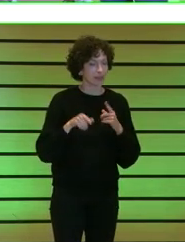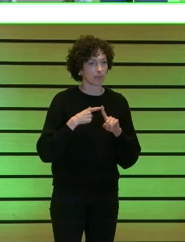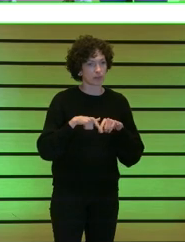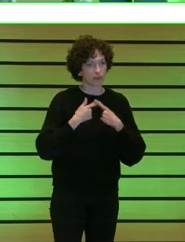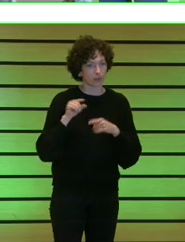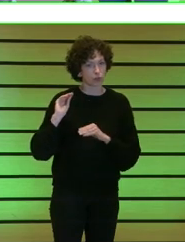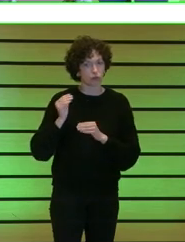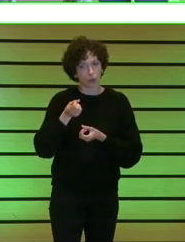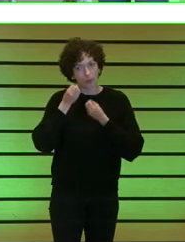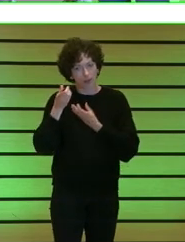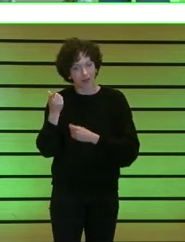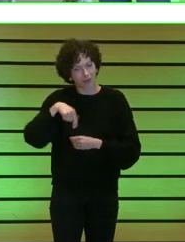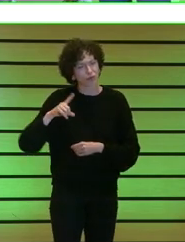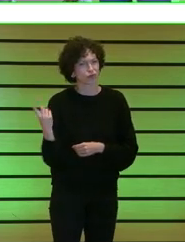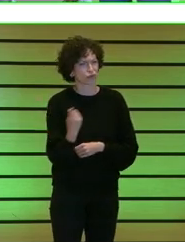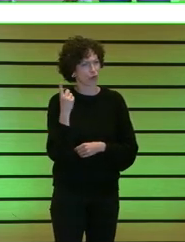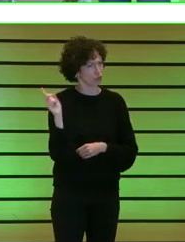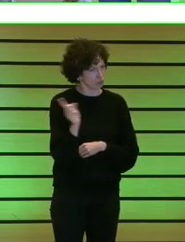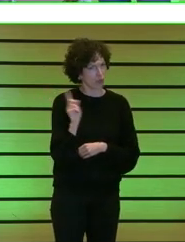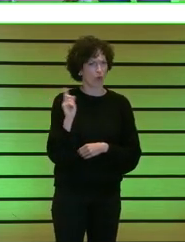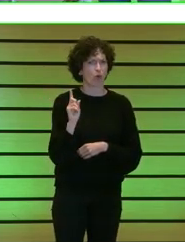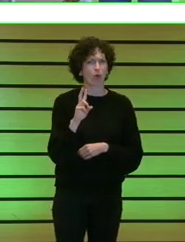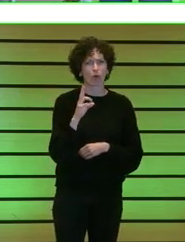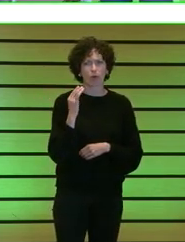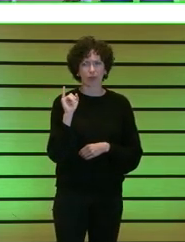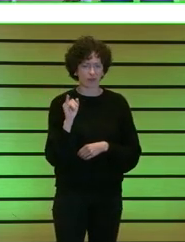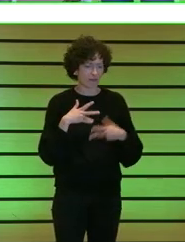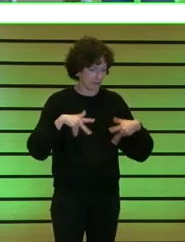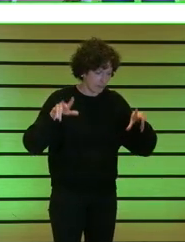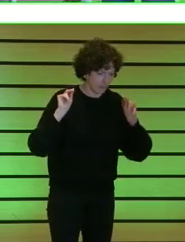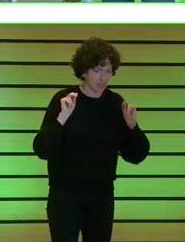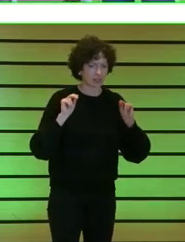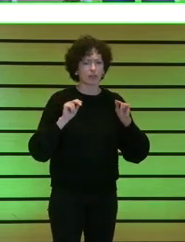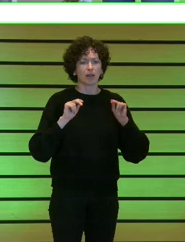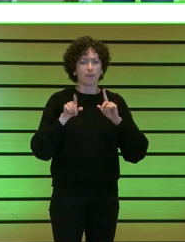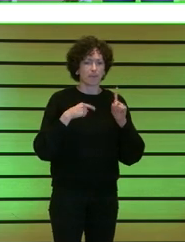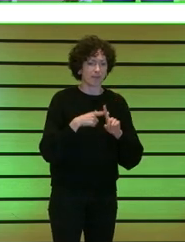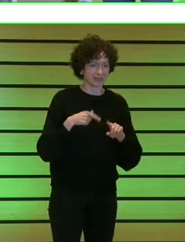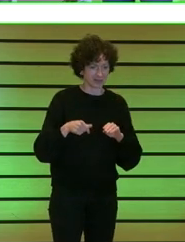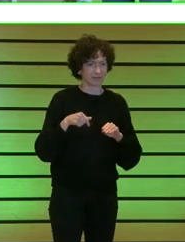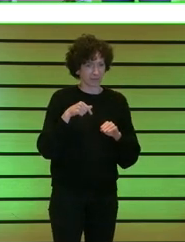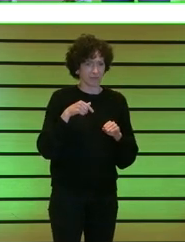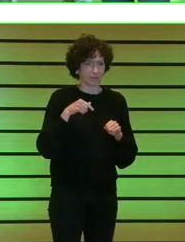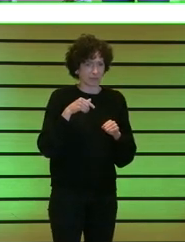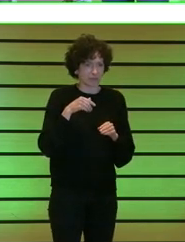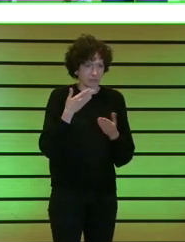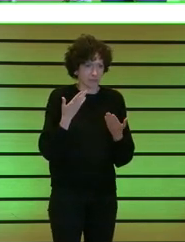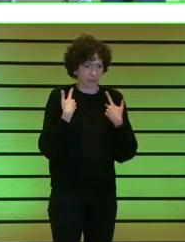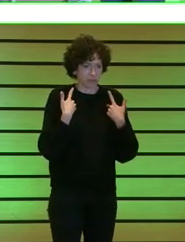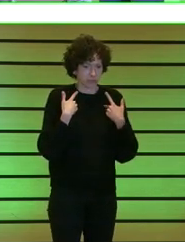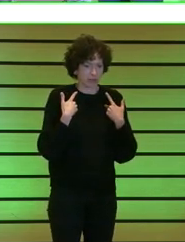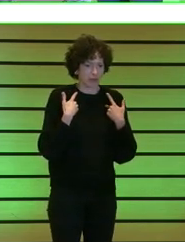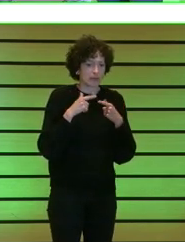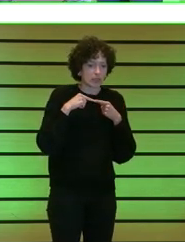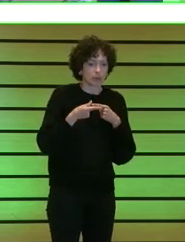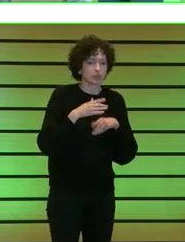lo que no están solos que después de salir de la UCI y después de que has implicado el ingreso en la UCI para recuperar su